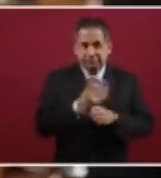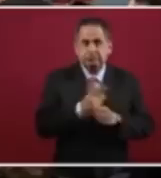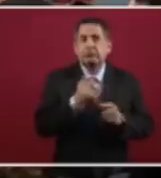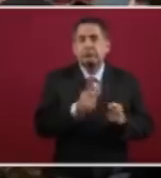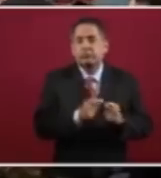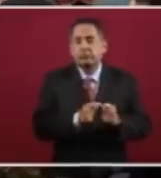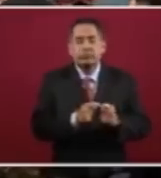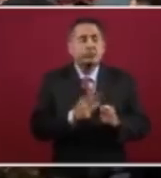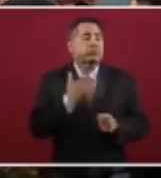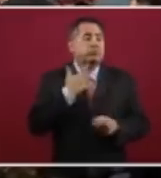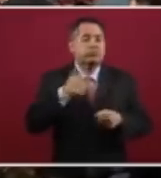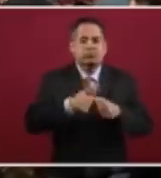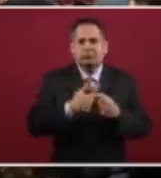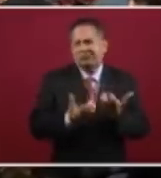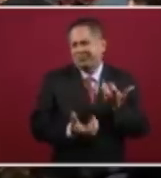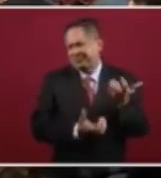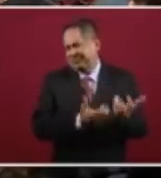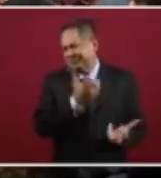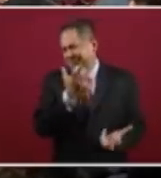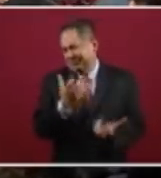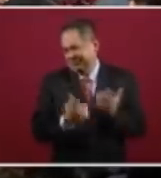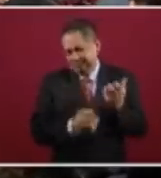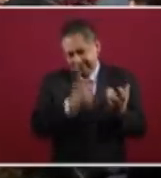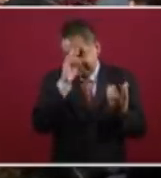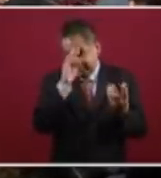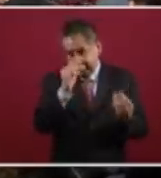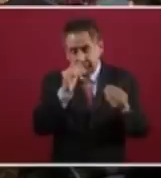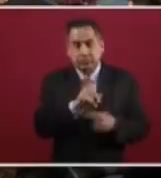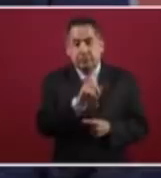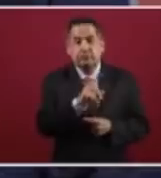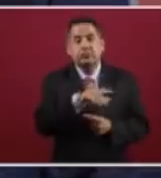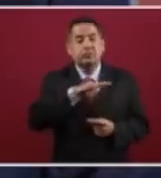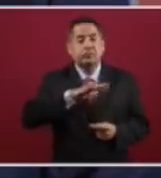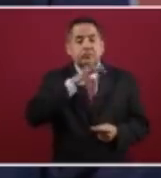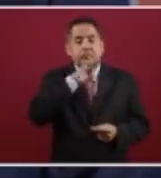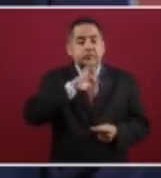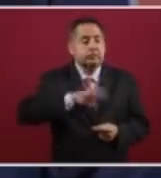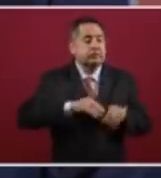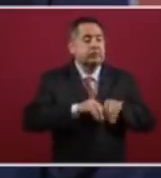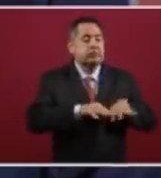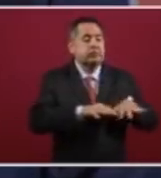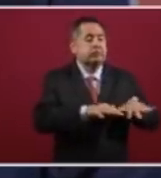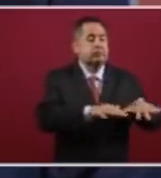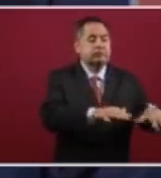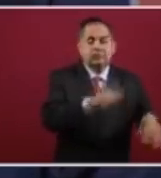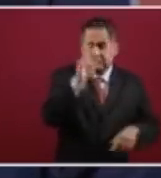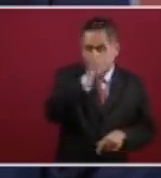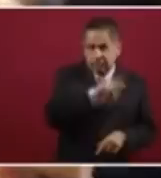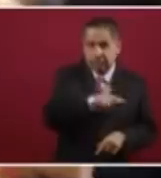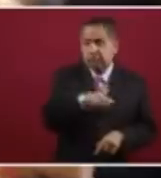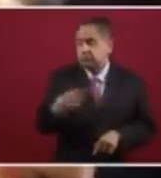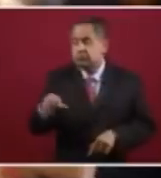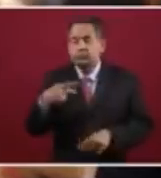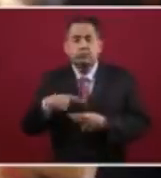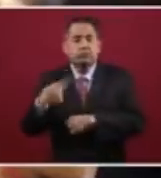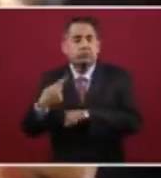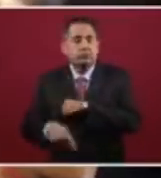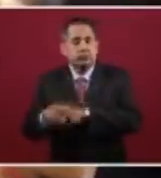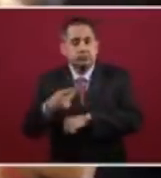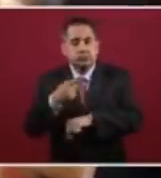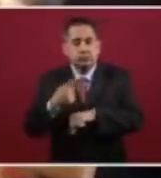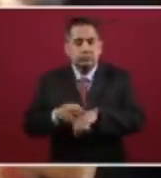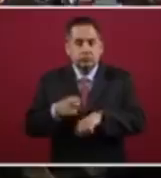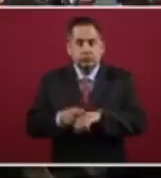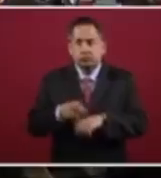quema excesiva de gas y contaminación del agua, que cada día daña más la salud de la población, y le solicitan su